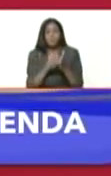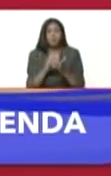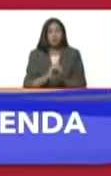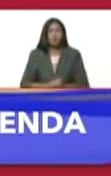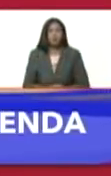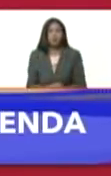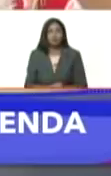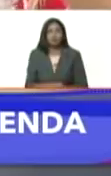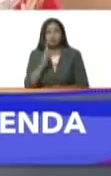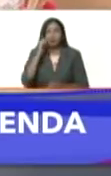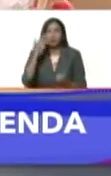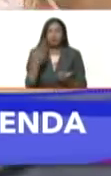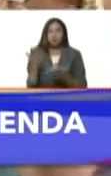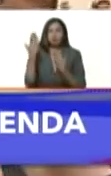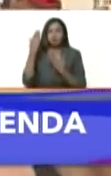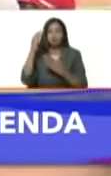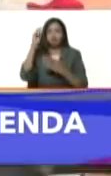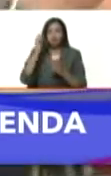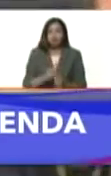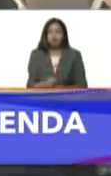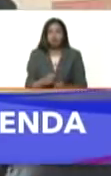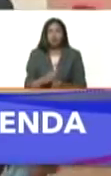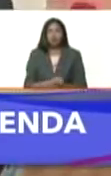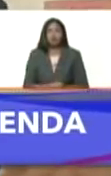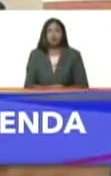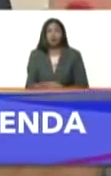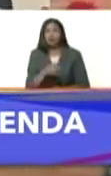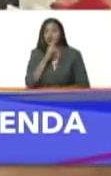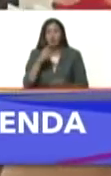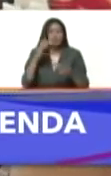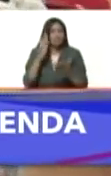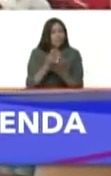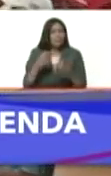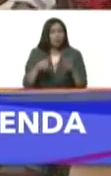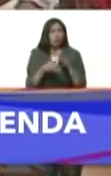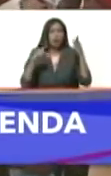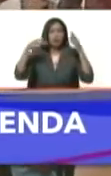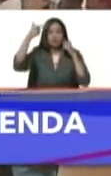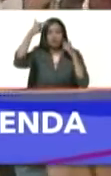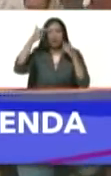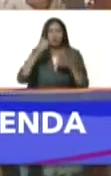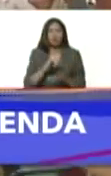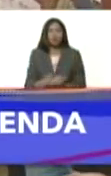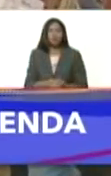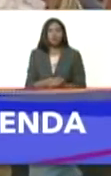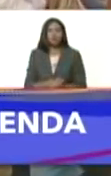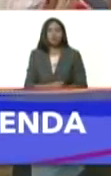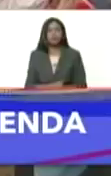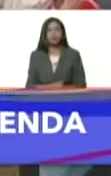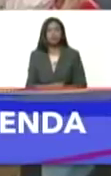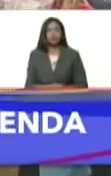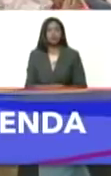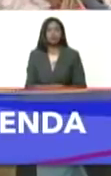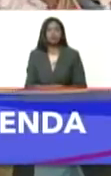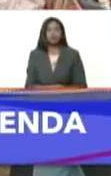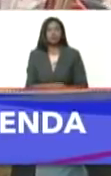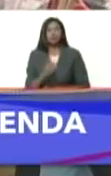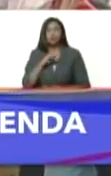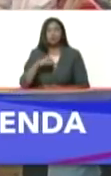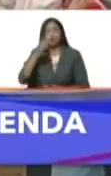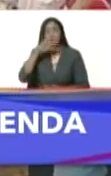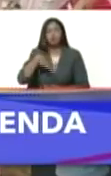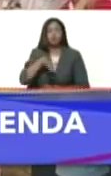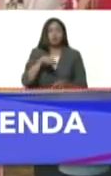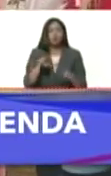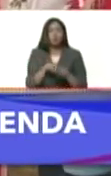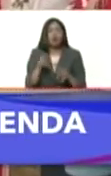hito. A nombre siempre de nuestro comandante eterno, Hugo Rafael Chávez Frías. Por nuestro pueblo, por